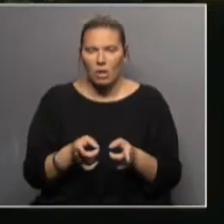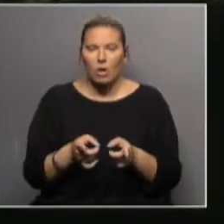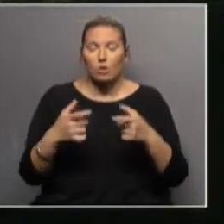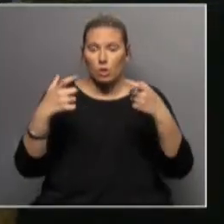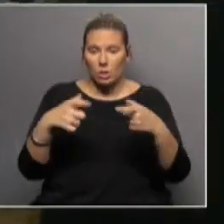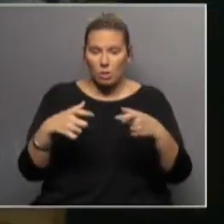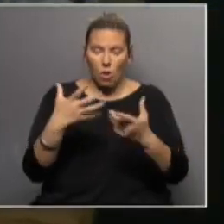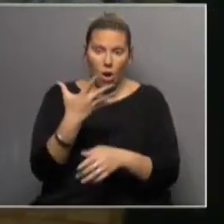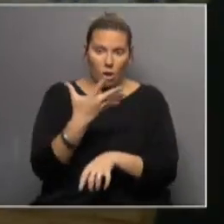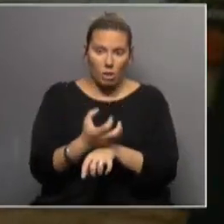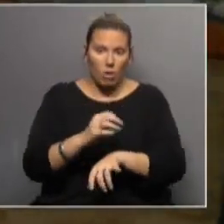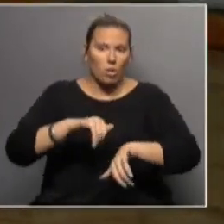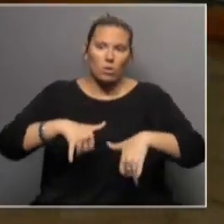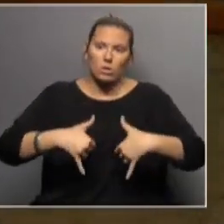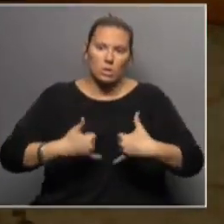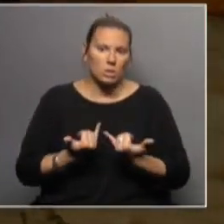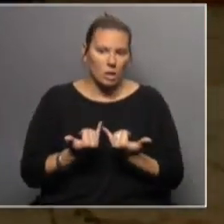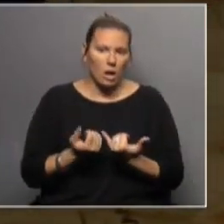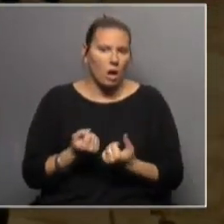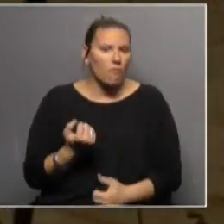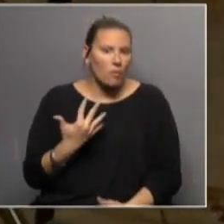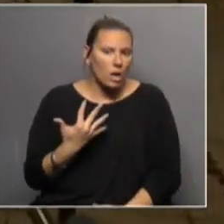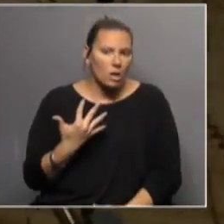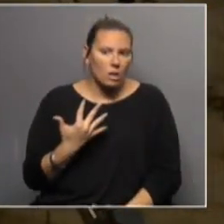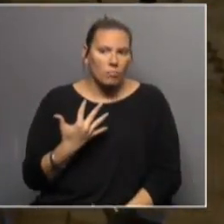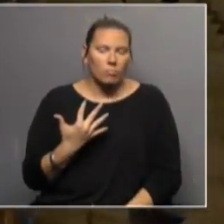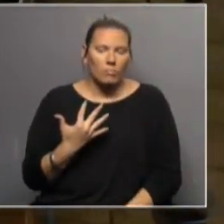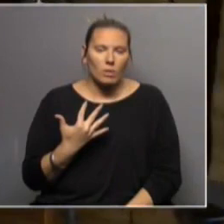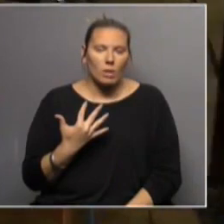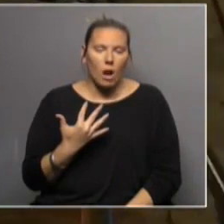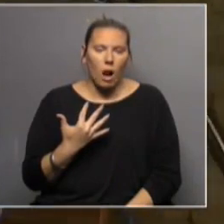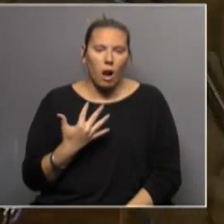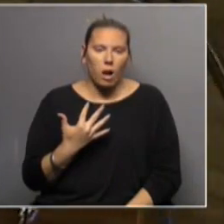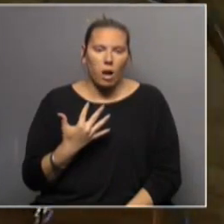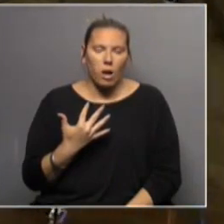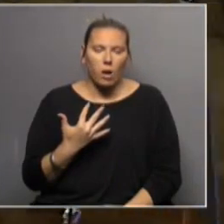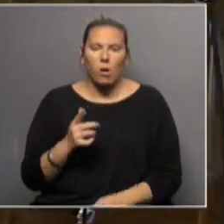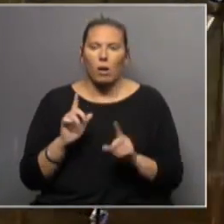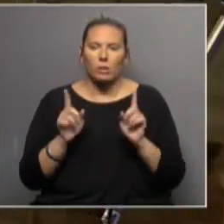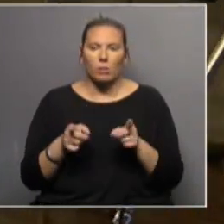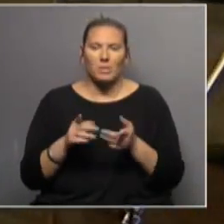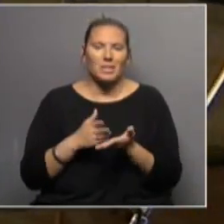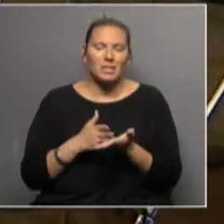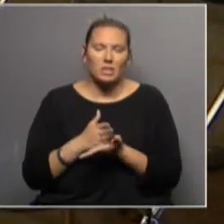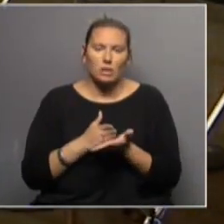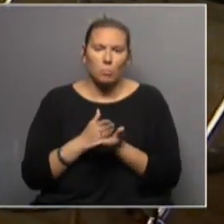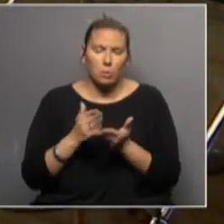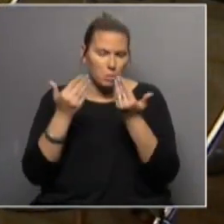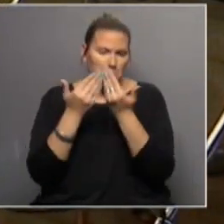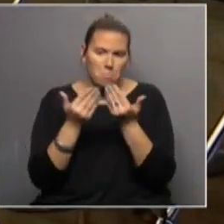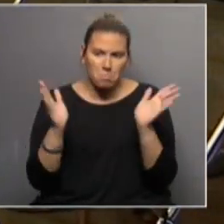discos grabados ya lo vale. Y por el hecho de tener siempre a